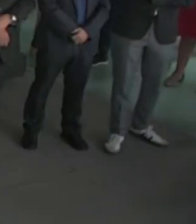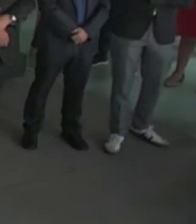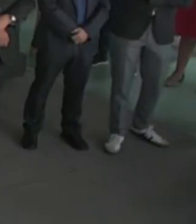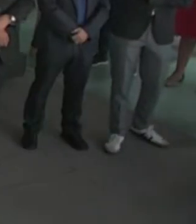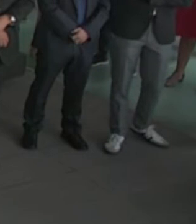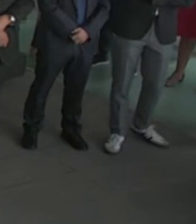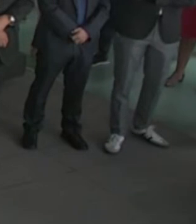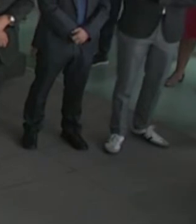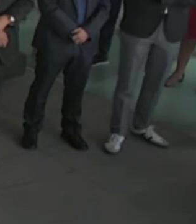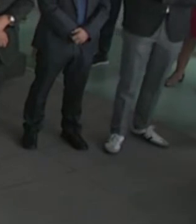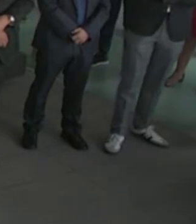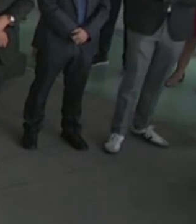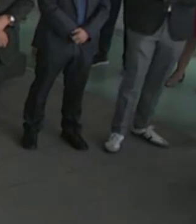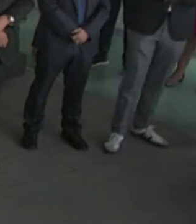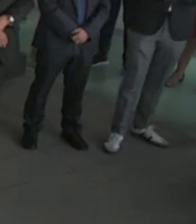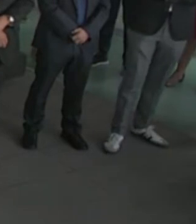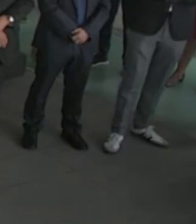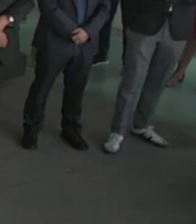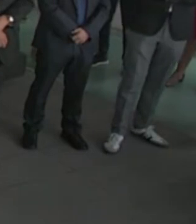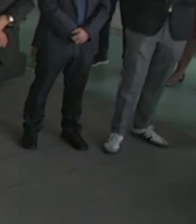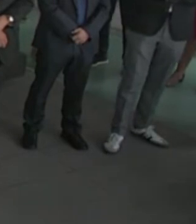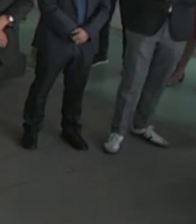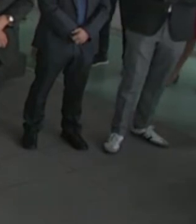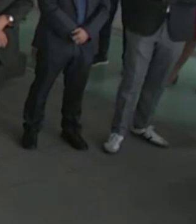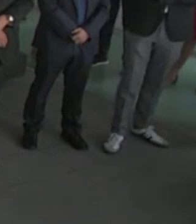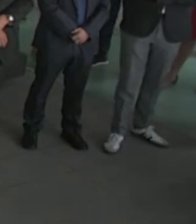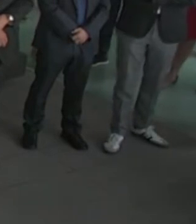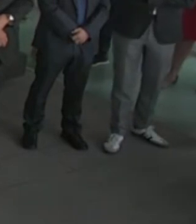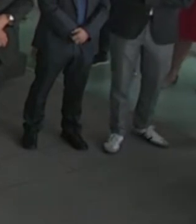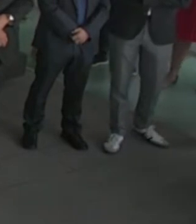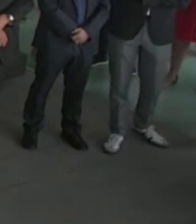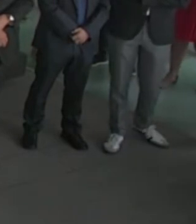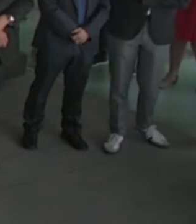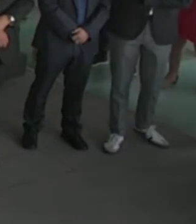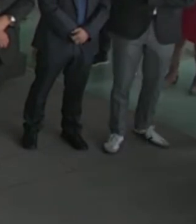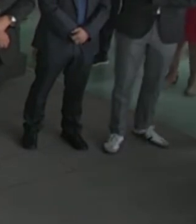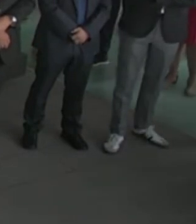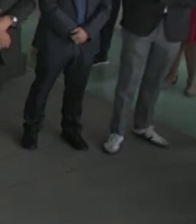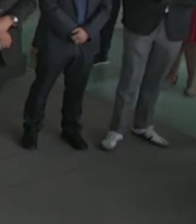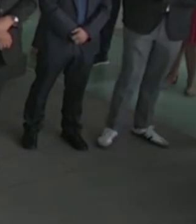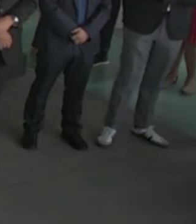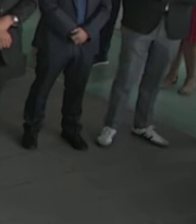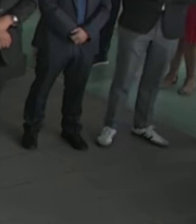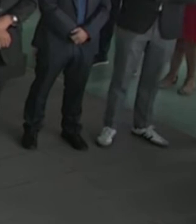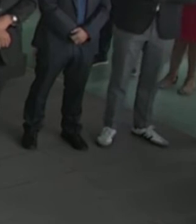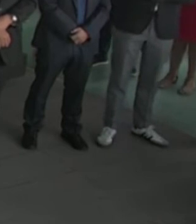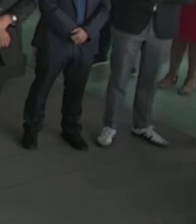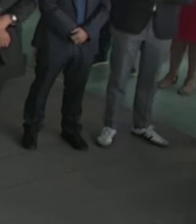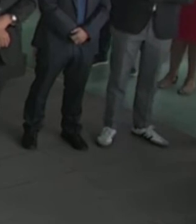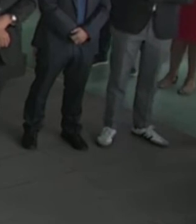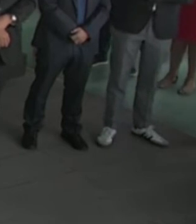like. Dejen sus comentarios y vamos a ver cómo este valiente reportero encara a esta bola